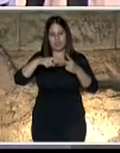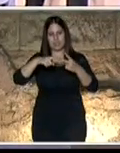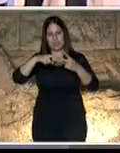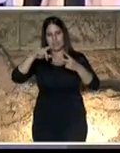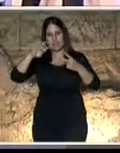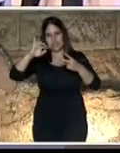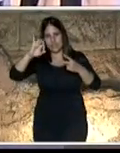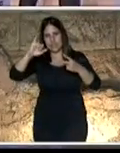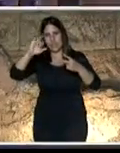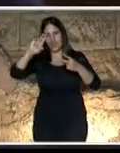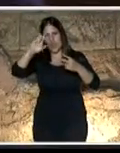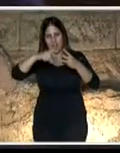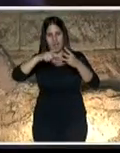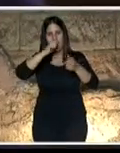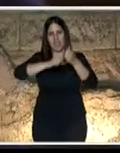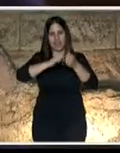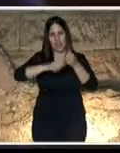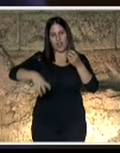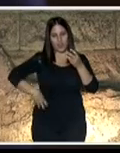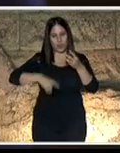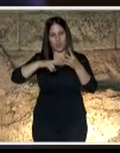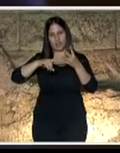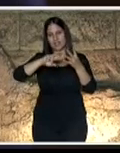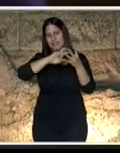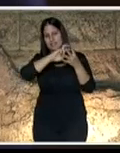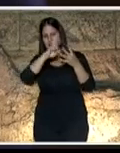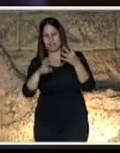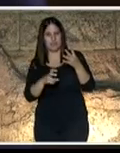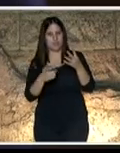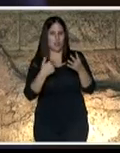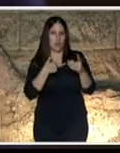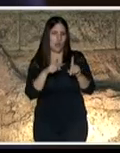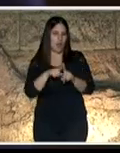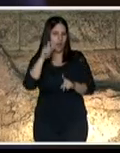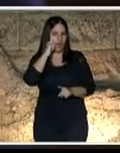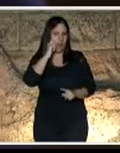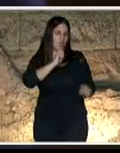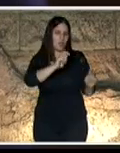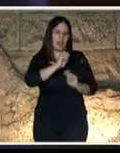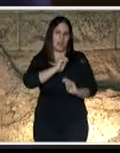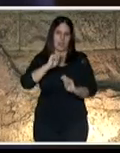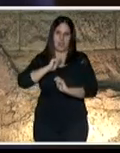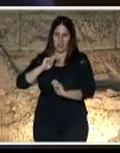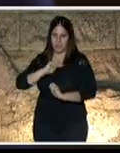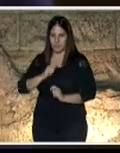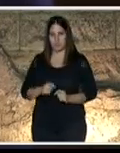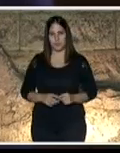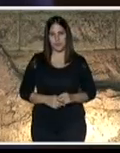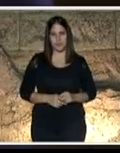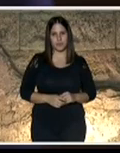Garbayuela, Herrera del Duque y otros de quienes tanto cariño y honores he recibido en estos